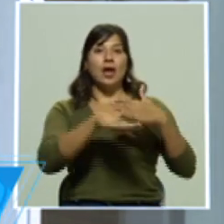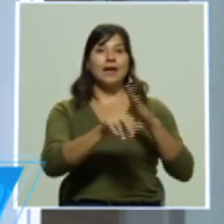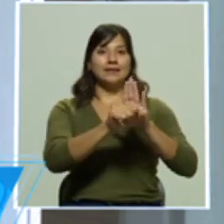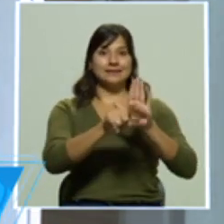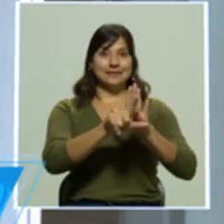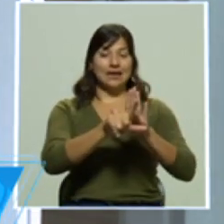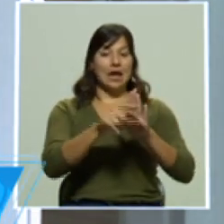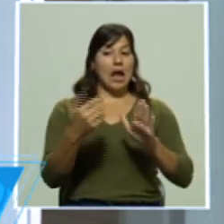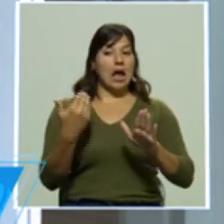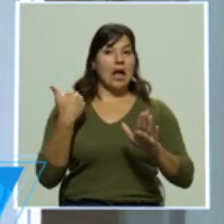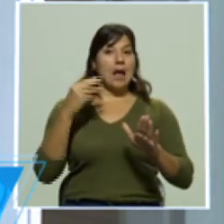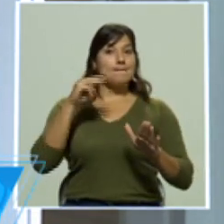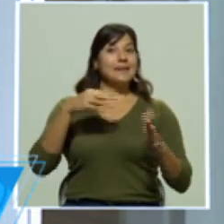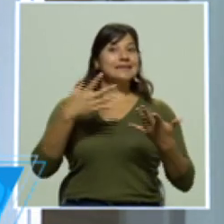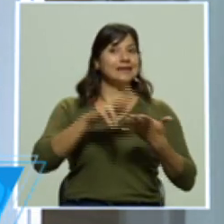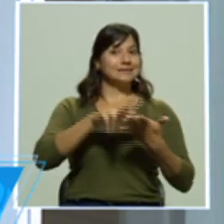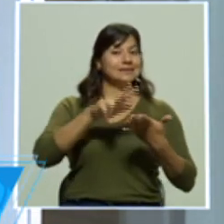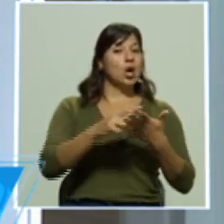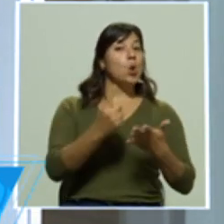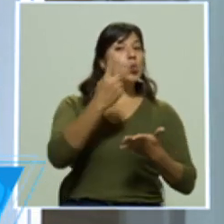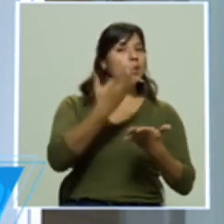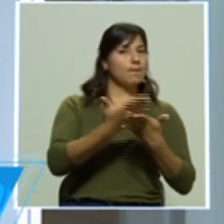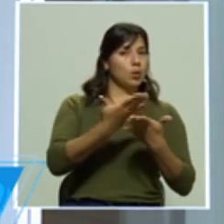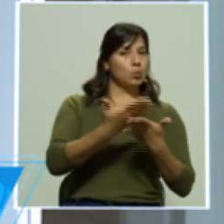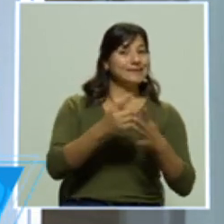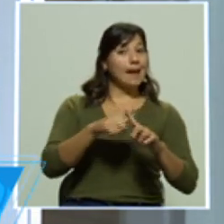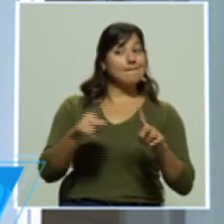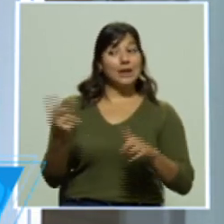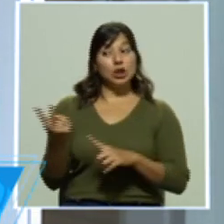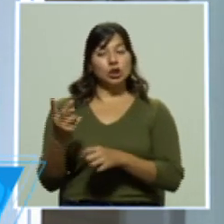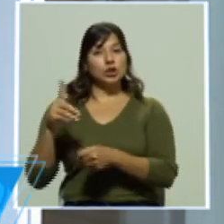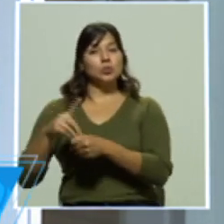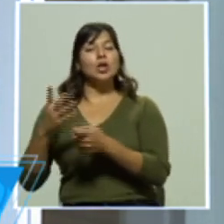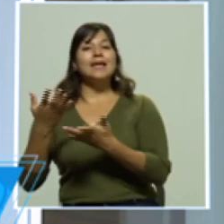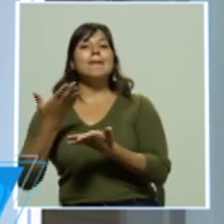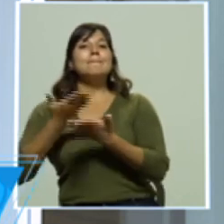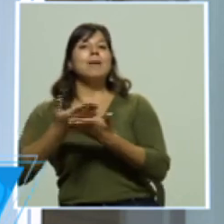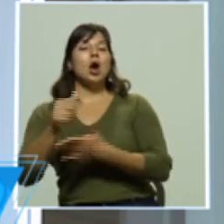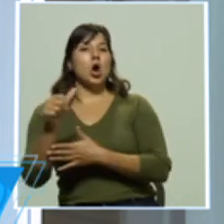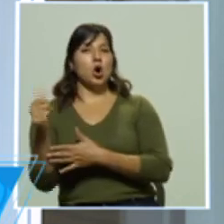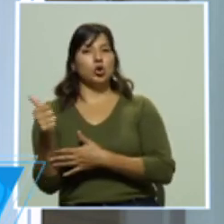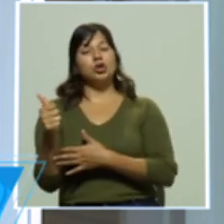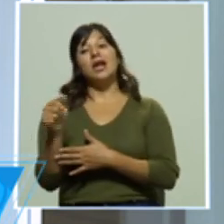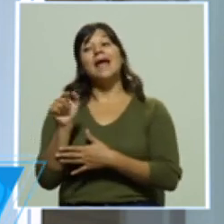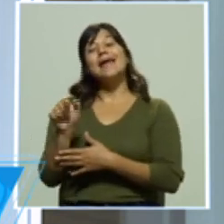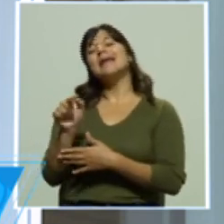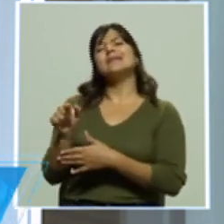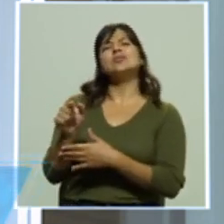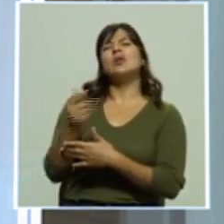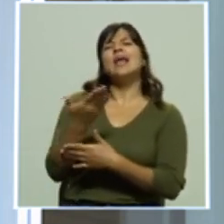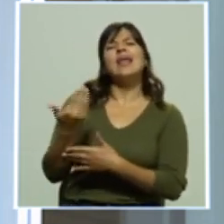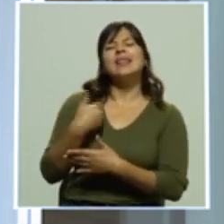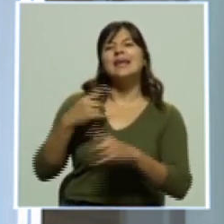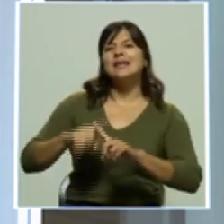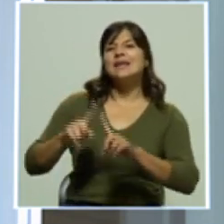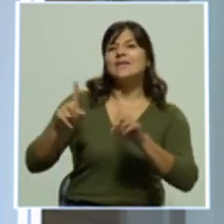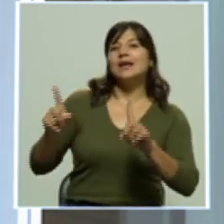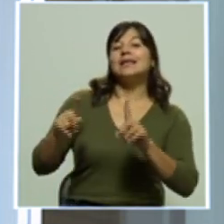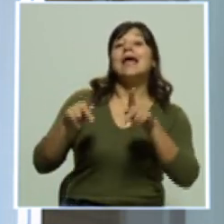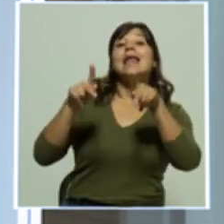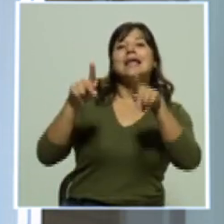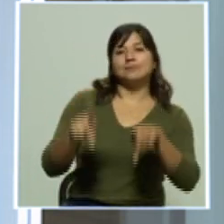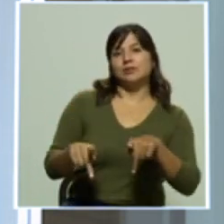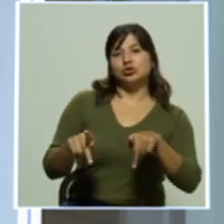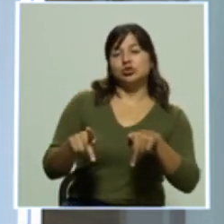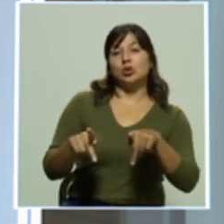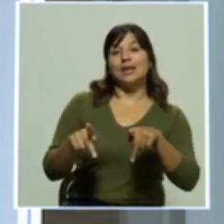pasado martes es que las personas se podrían pasar al salario global de forma voluntaria y no de manera obligatoria, como se estipula en